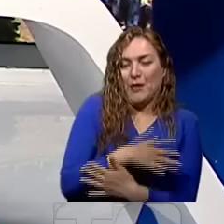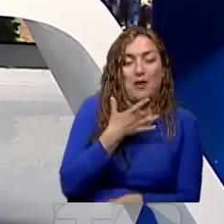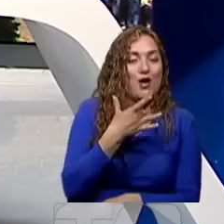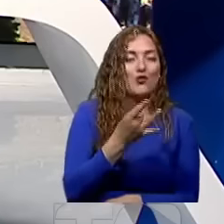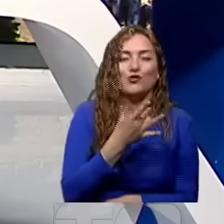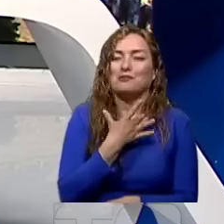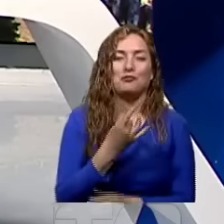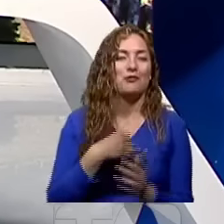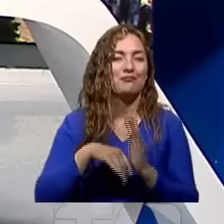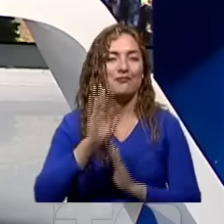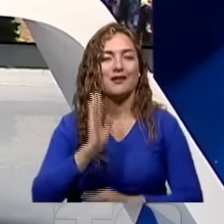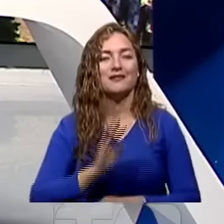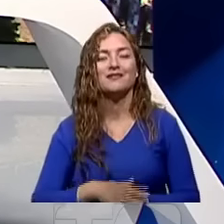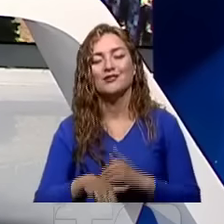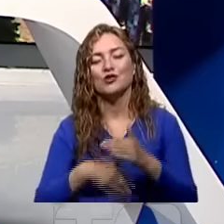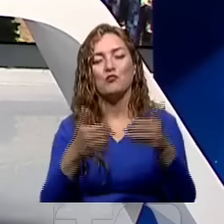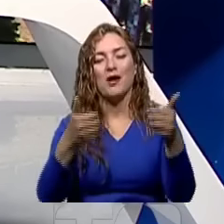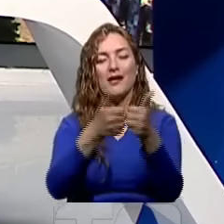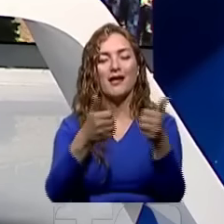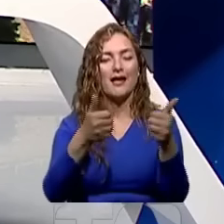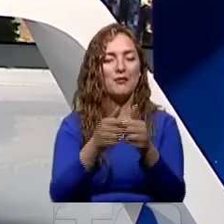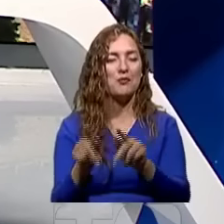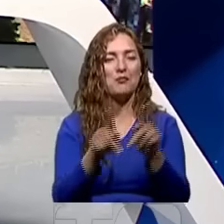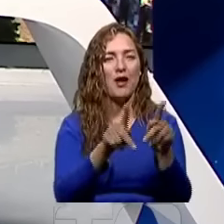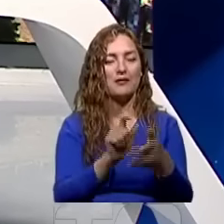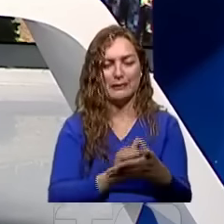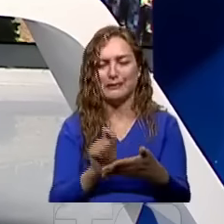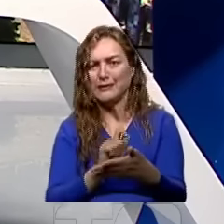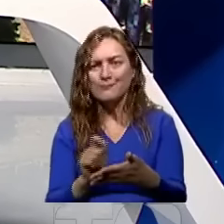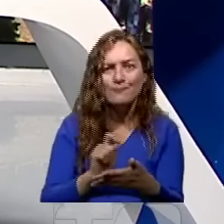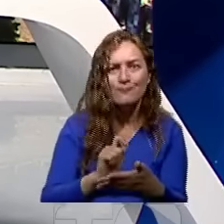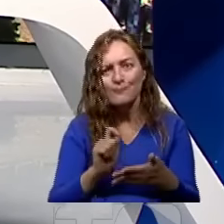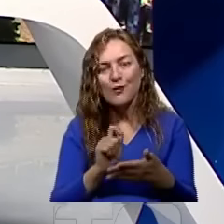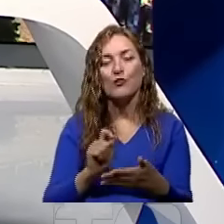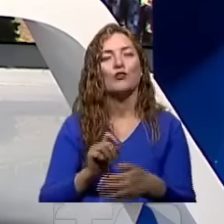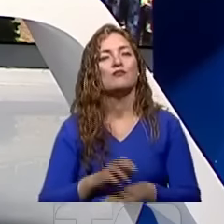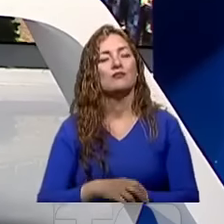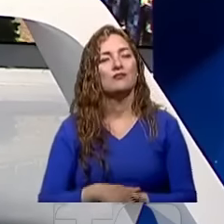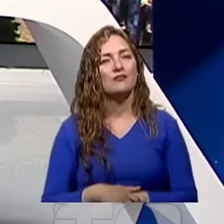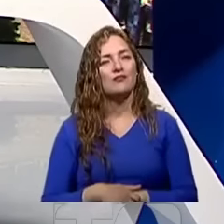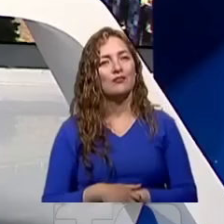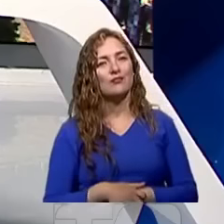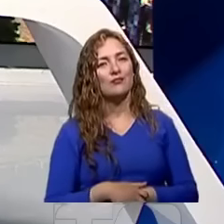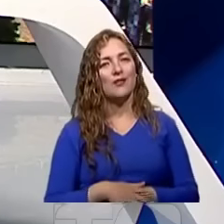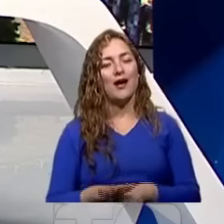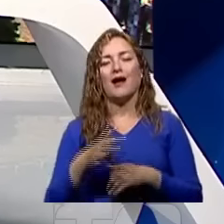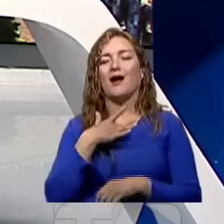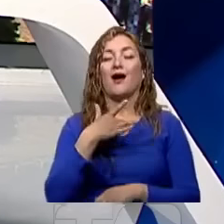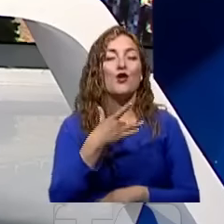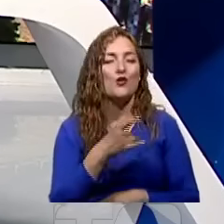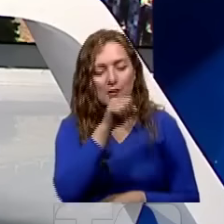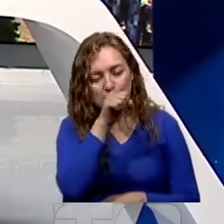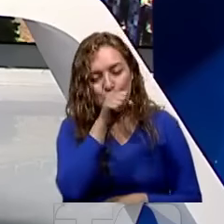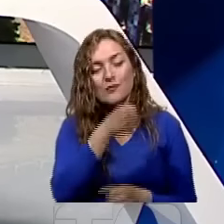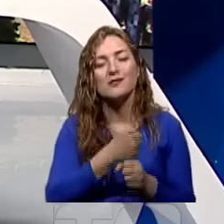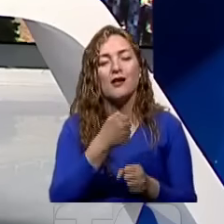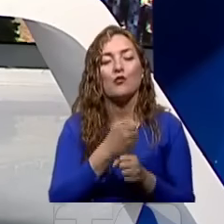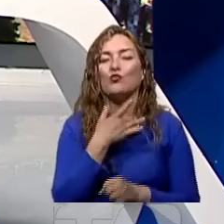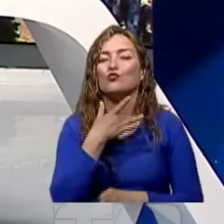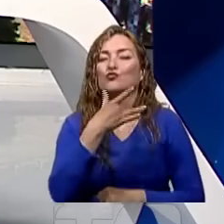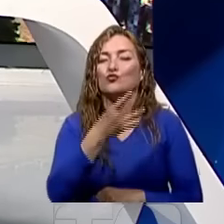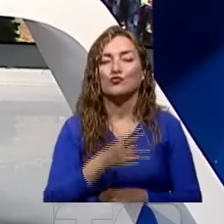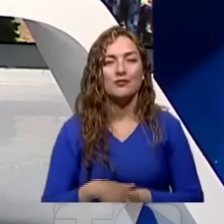gustado. Tienen aquí todo el equipo, escriben todo, están armando y de verdad se nota la pasión con la que trabajan y nos encanta. Lo que